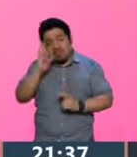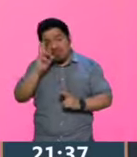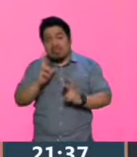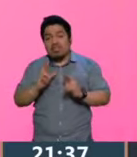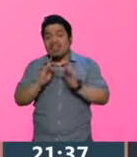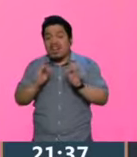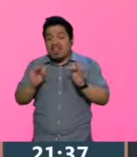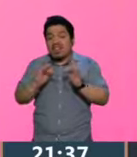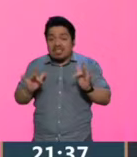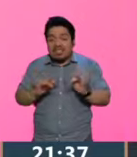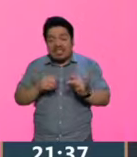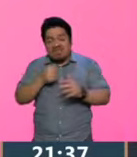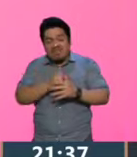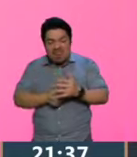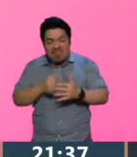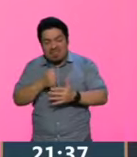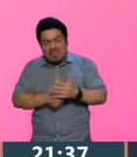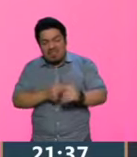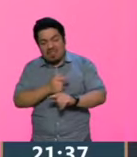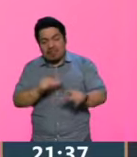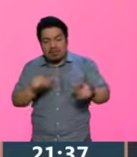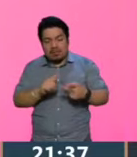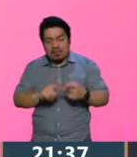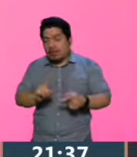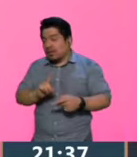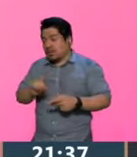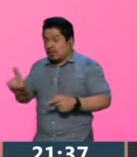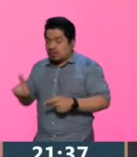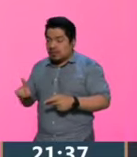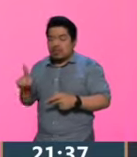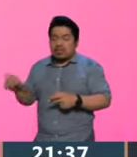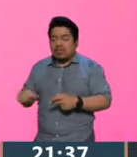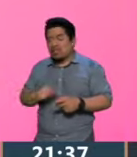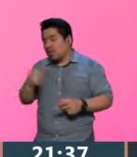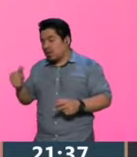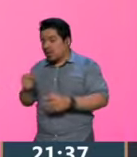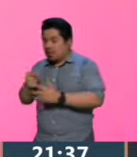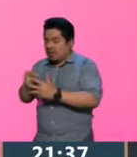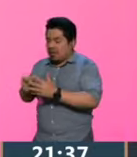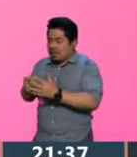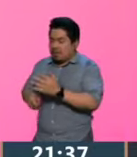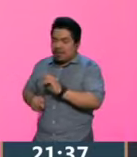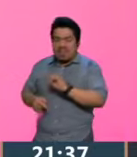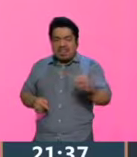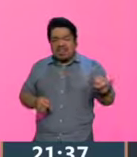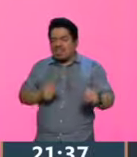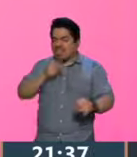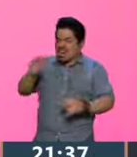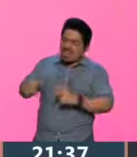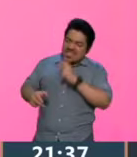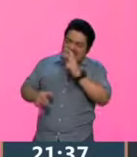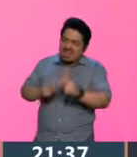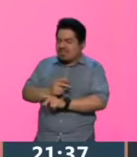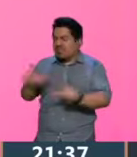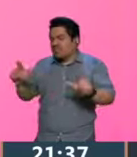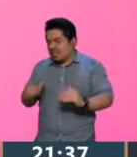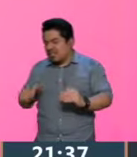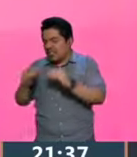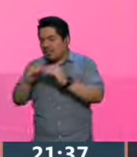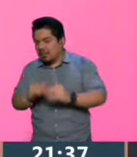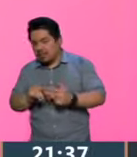perseguía libertad y después estaba la derecha y perseguía otras cosas, ¿no? Y la izquierda gritaba libertad, igualdad, y luego la